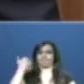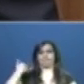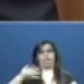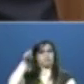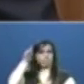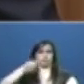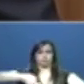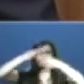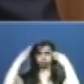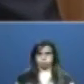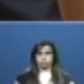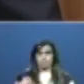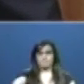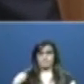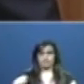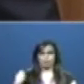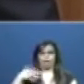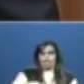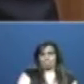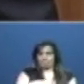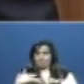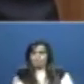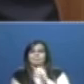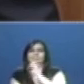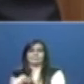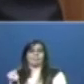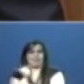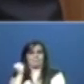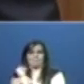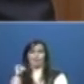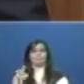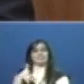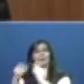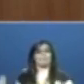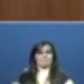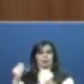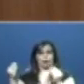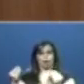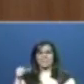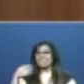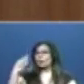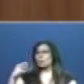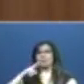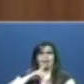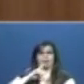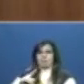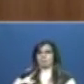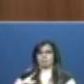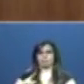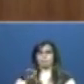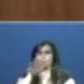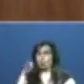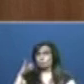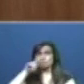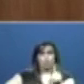mantengan y sobre todo cuando se traduzcan en la creación de nuevo empleo Solo este será la respuesta a nuestro principal problema